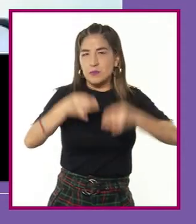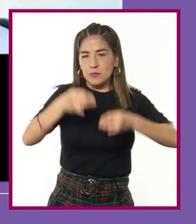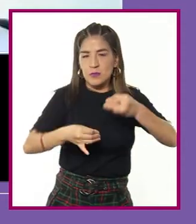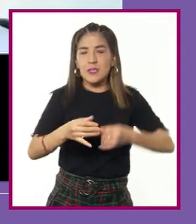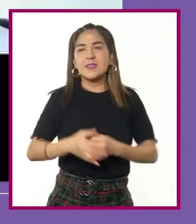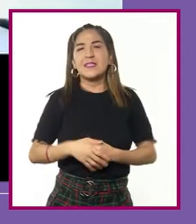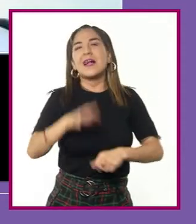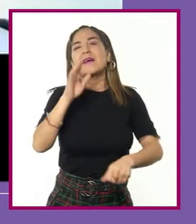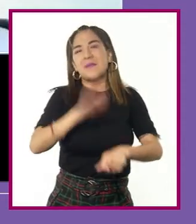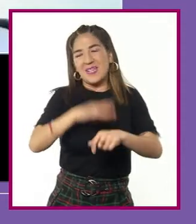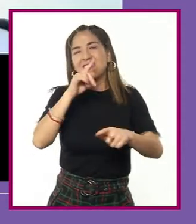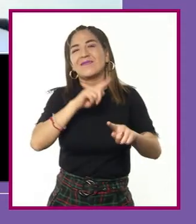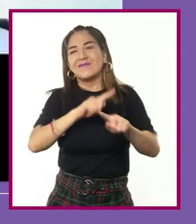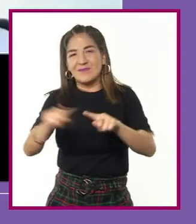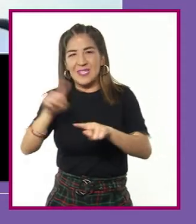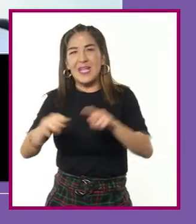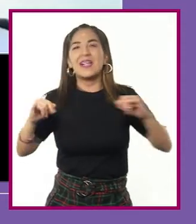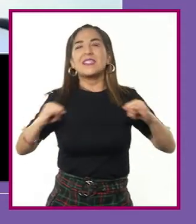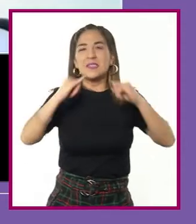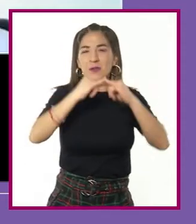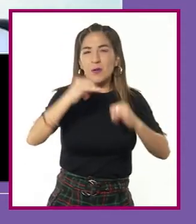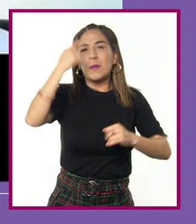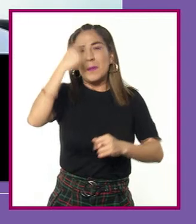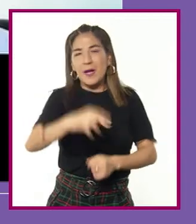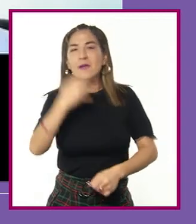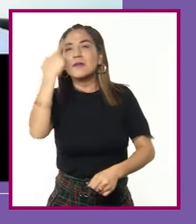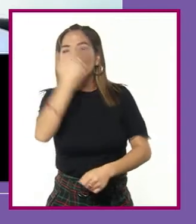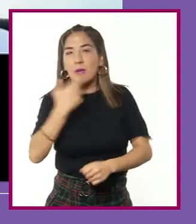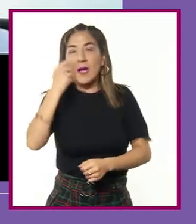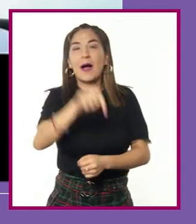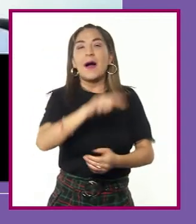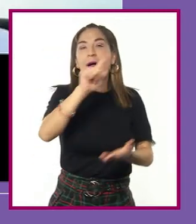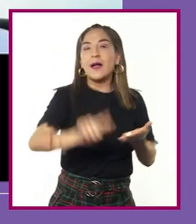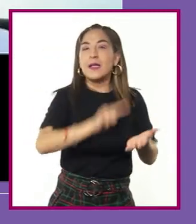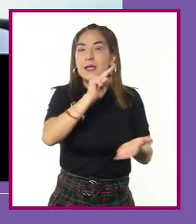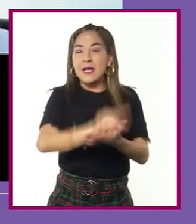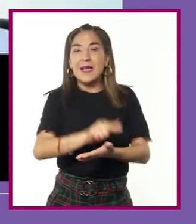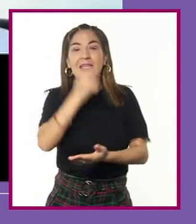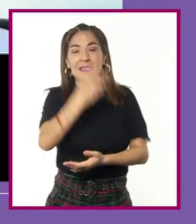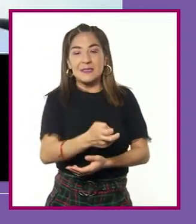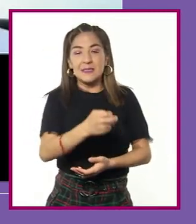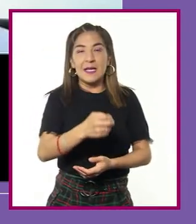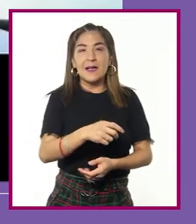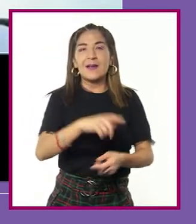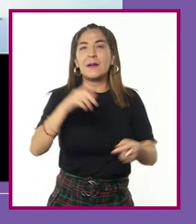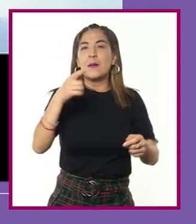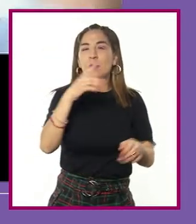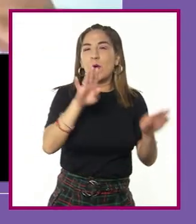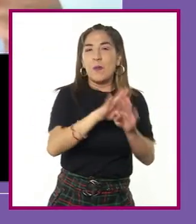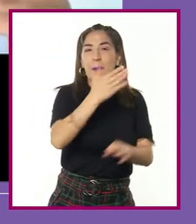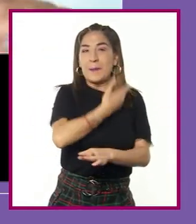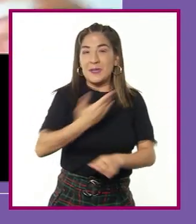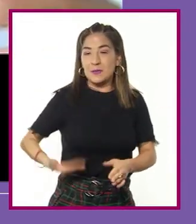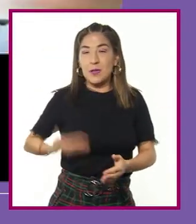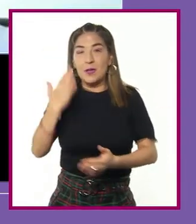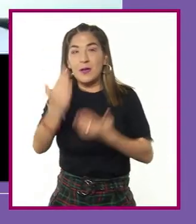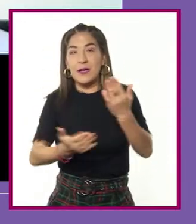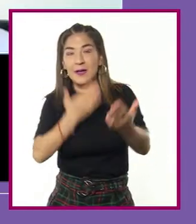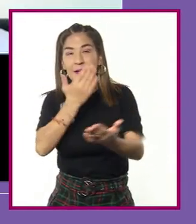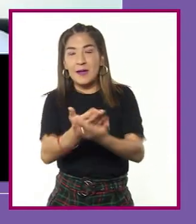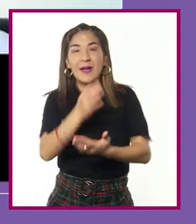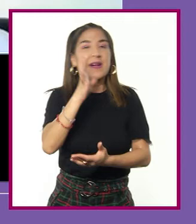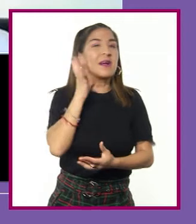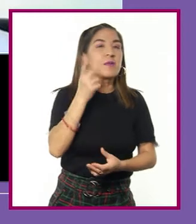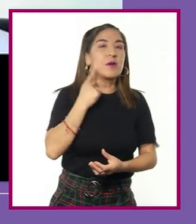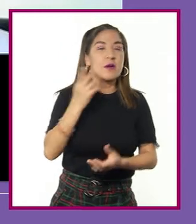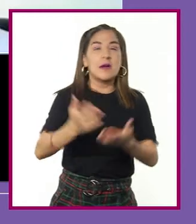y otras instancias que se encargan de revisar que las leyes que crea el legislativo y que propone el ejecutivo se lleven